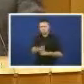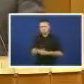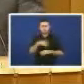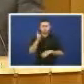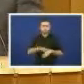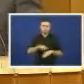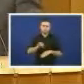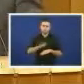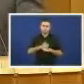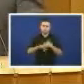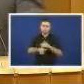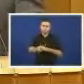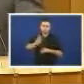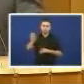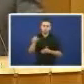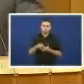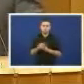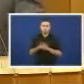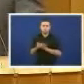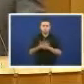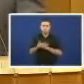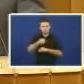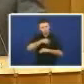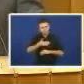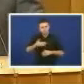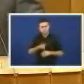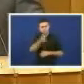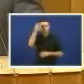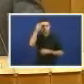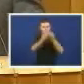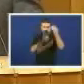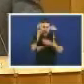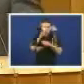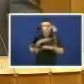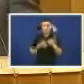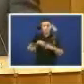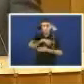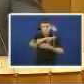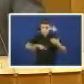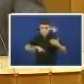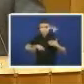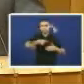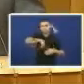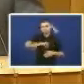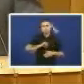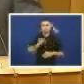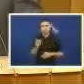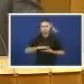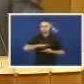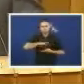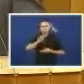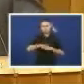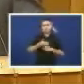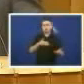intentar elevar o nivel de reflexión para que nende Galiza sexamos quen de propor a administración do